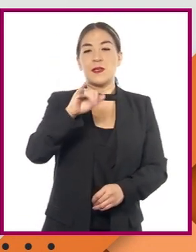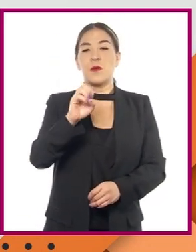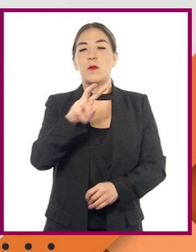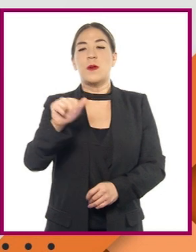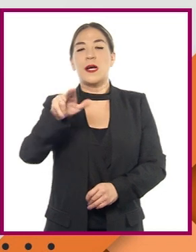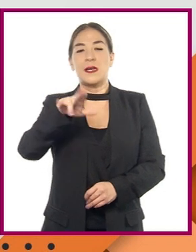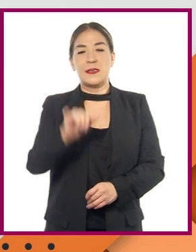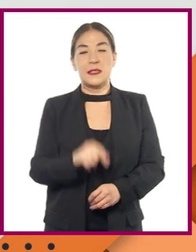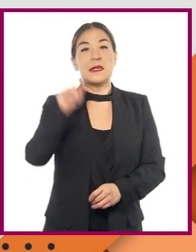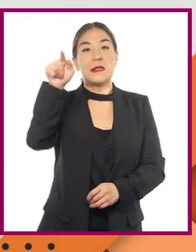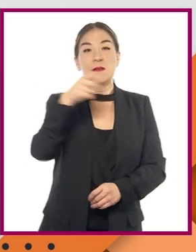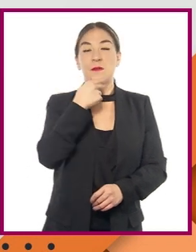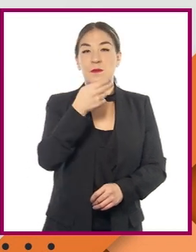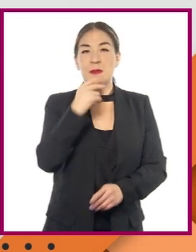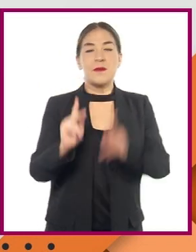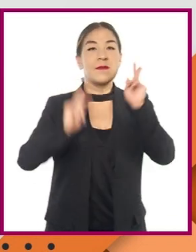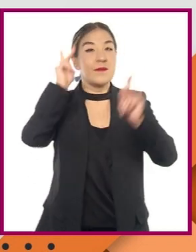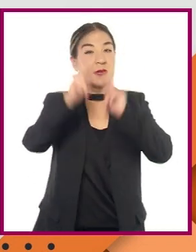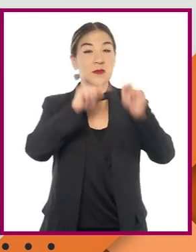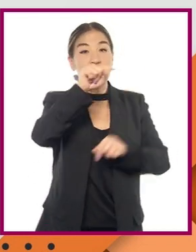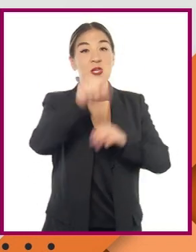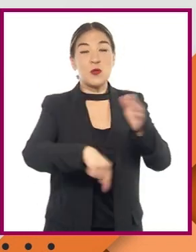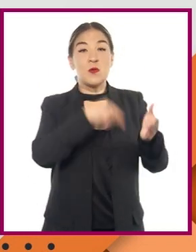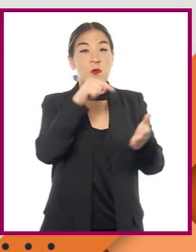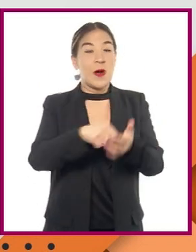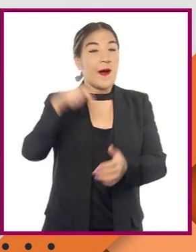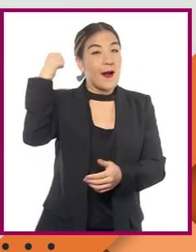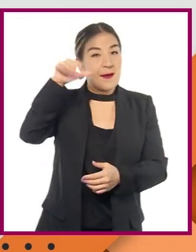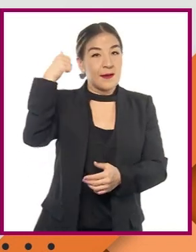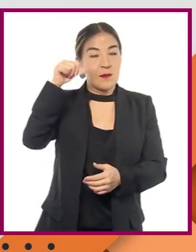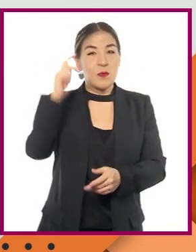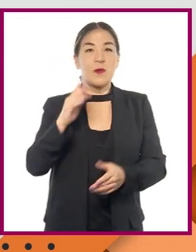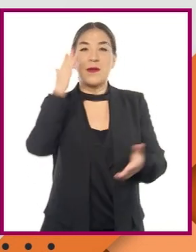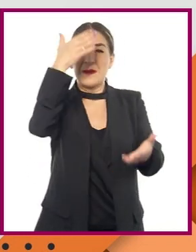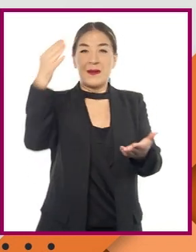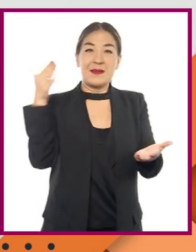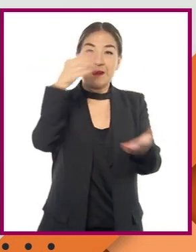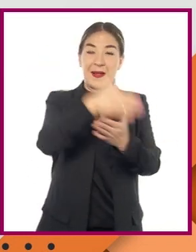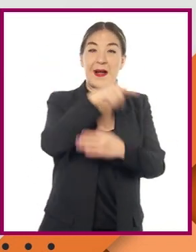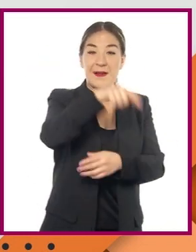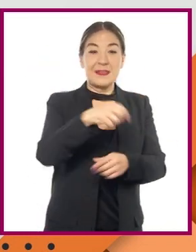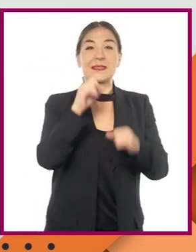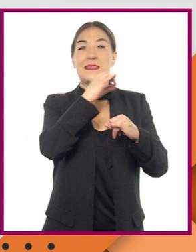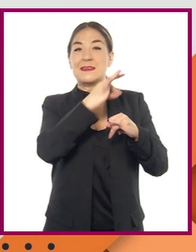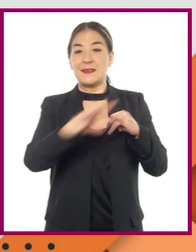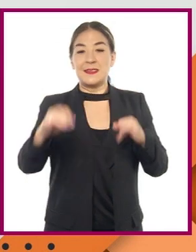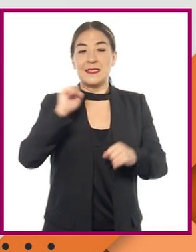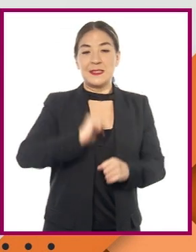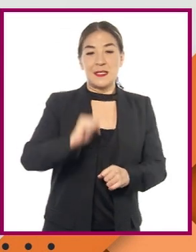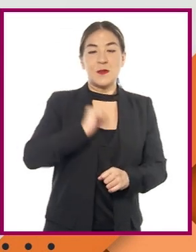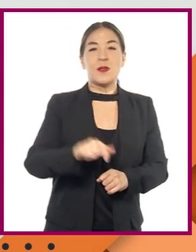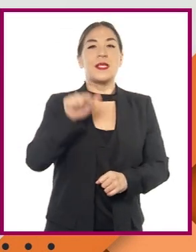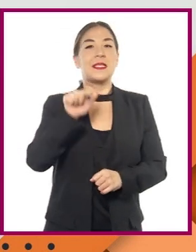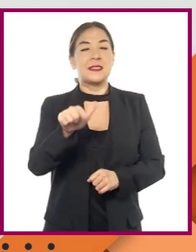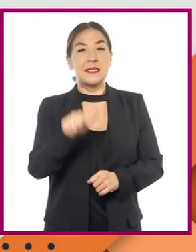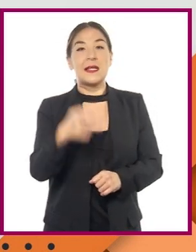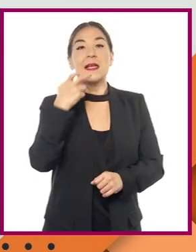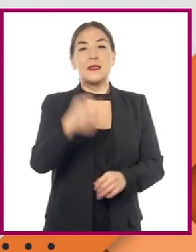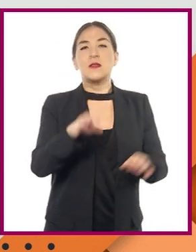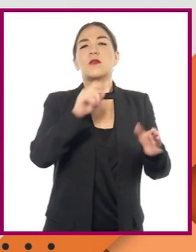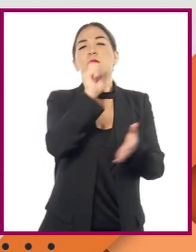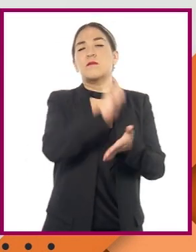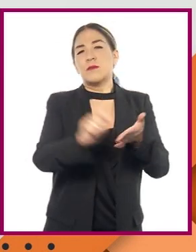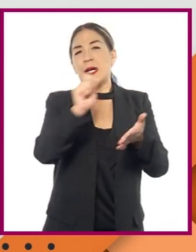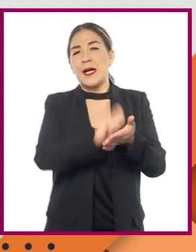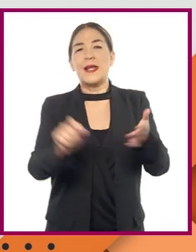Careri, quien visitó el puerto de Acapulco a finales del siglo XVII y dejó por escrito su diario de viajes,